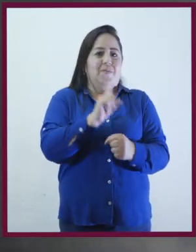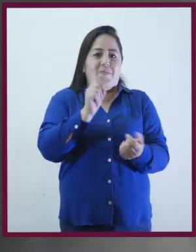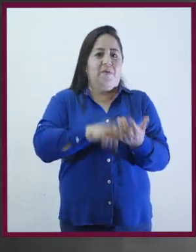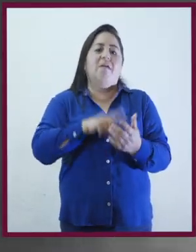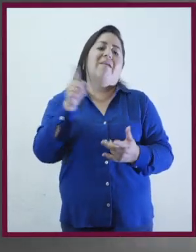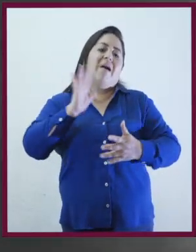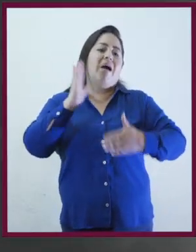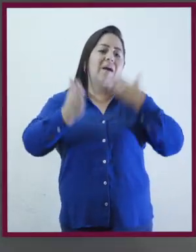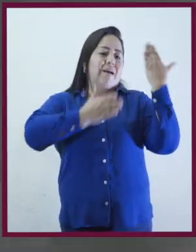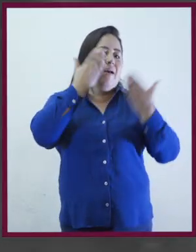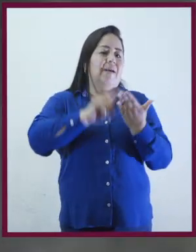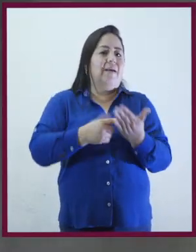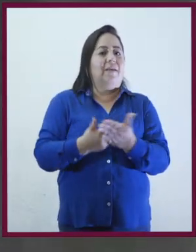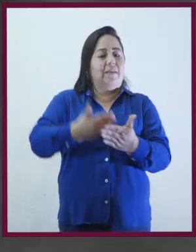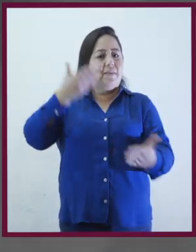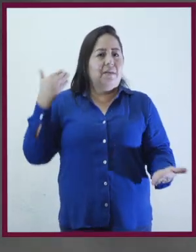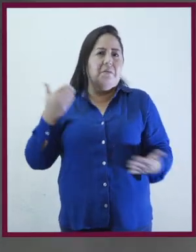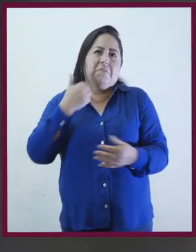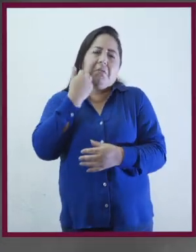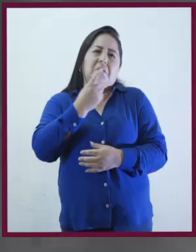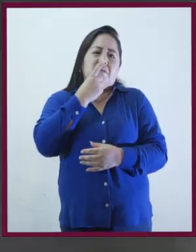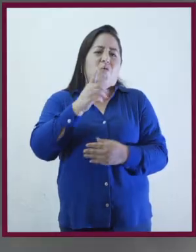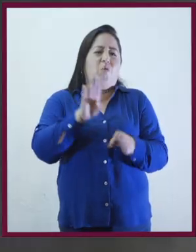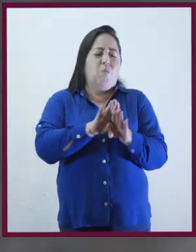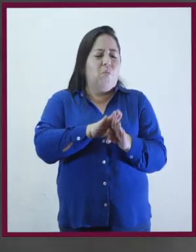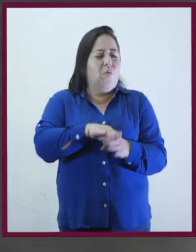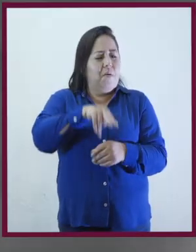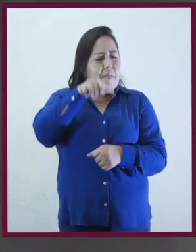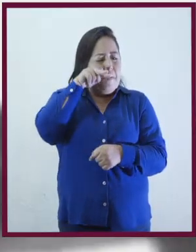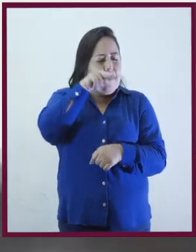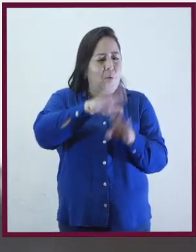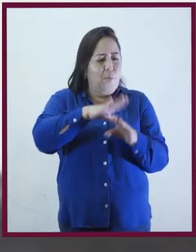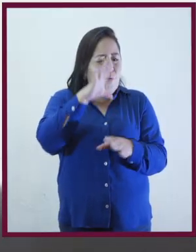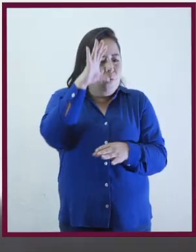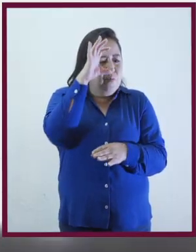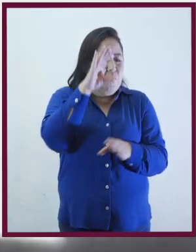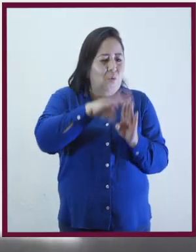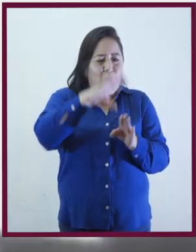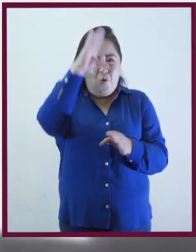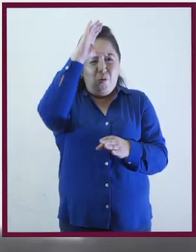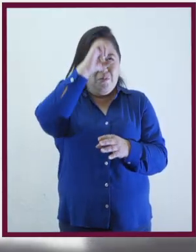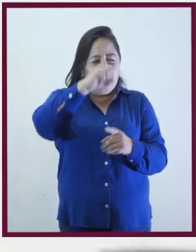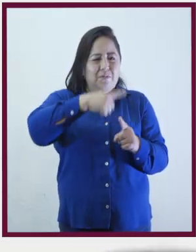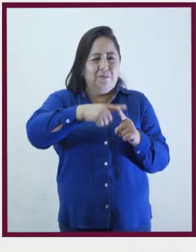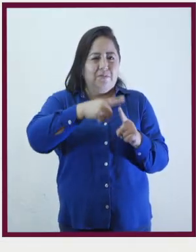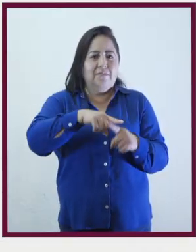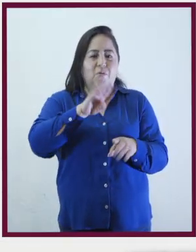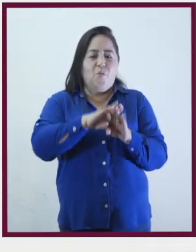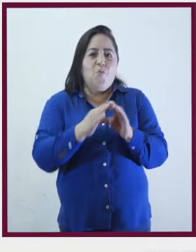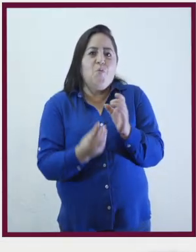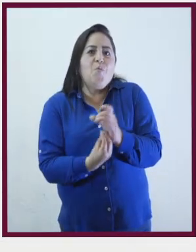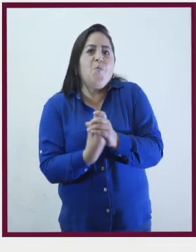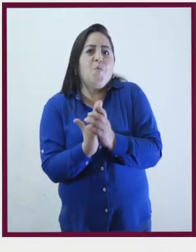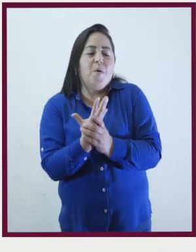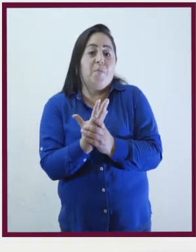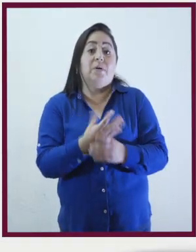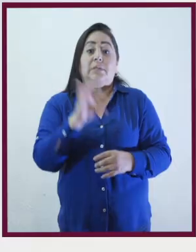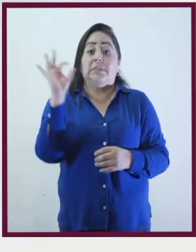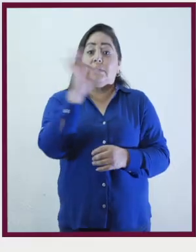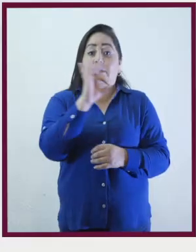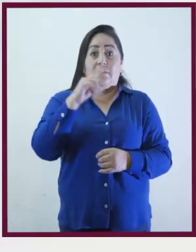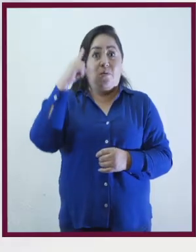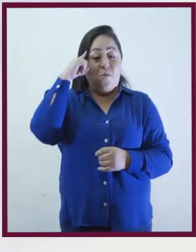sido estudiado antes. Digamos que definió un concepto de inconsciente que fue innovador. Si